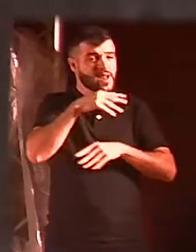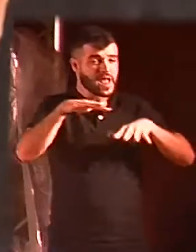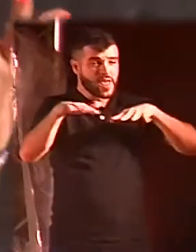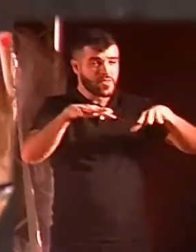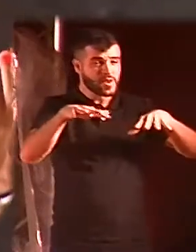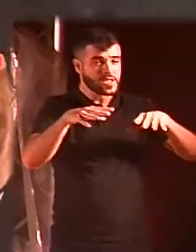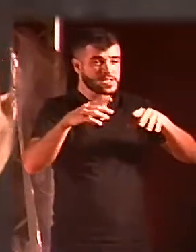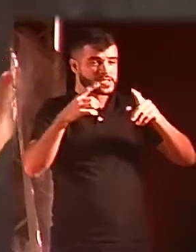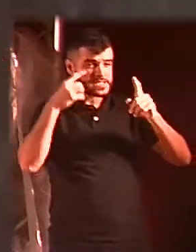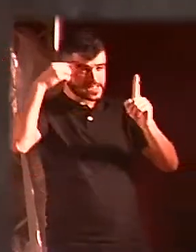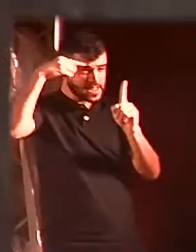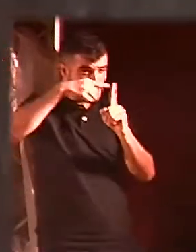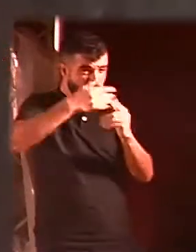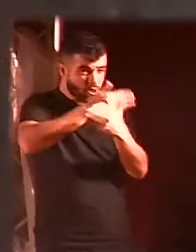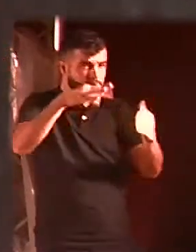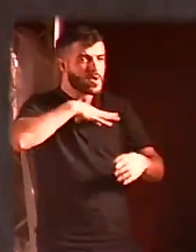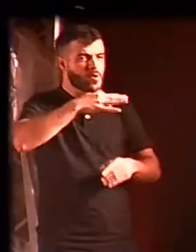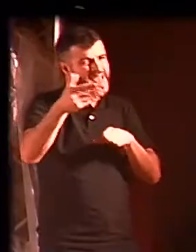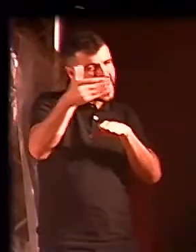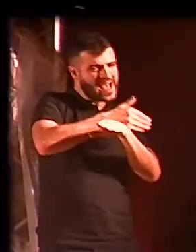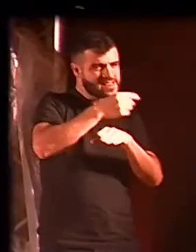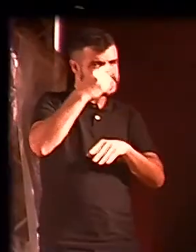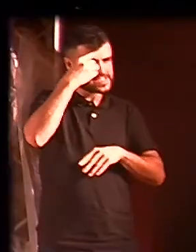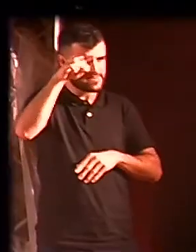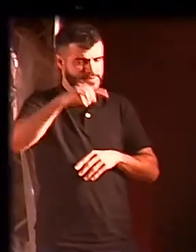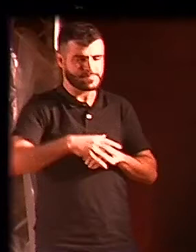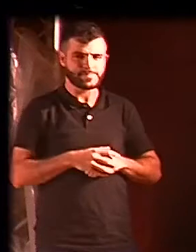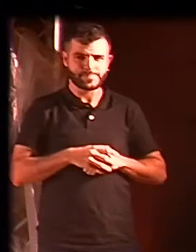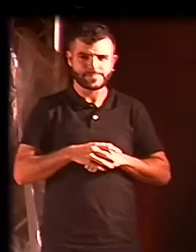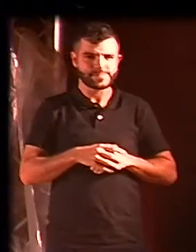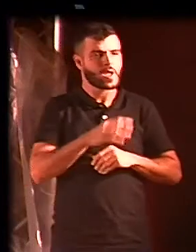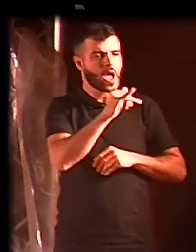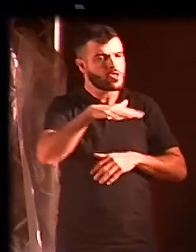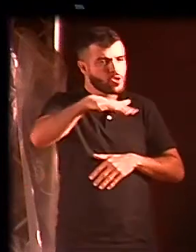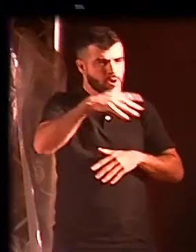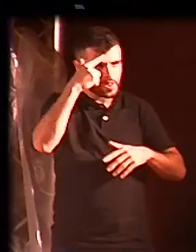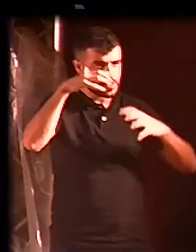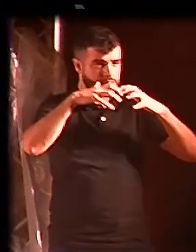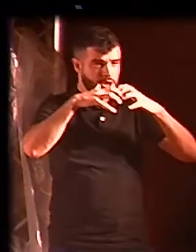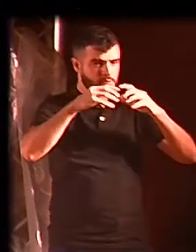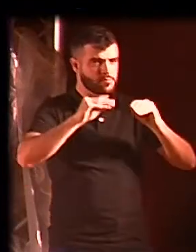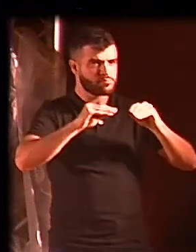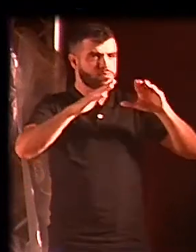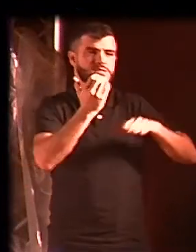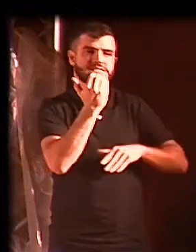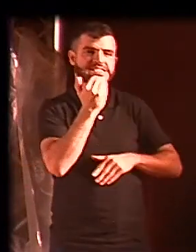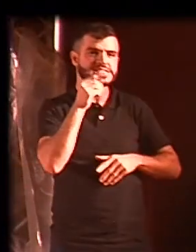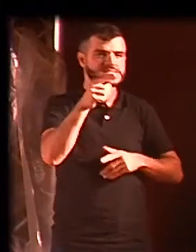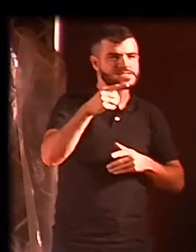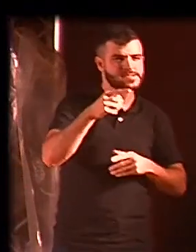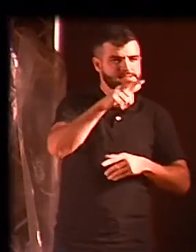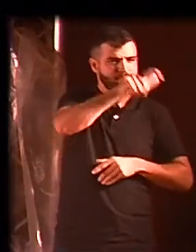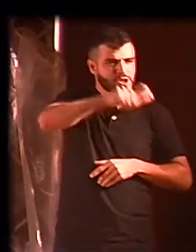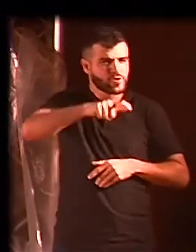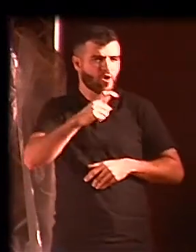e intenciones de los demás. Al parecer, existen zonas del cerebro que se activan cuando interpretamos los estados de ánimo,